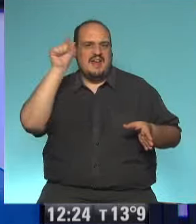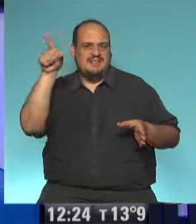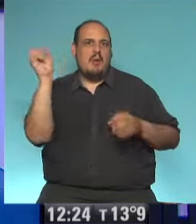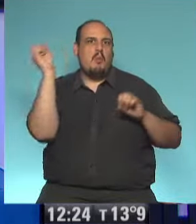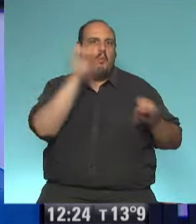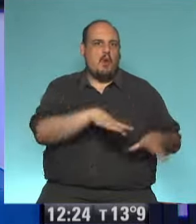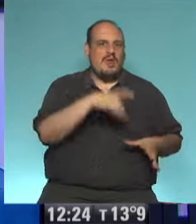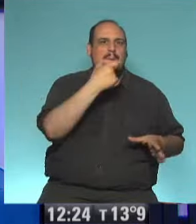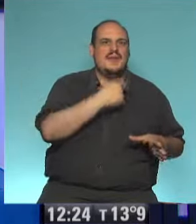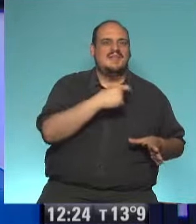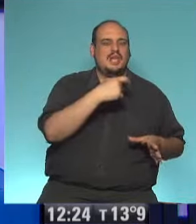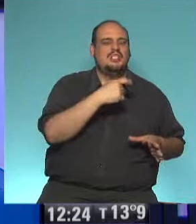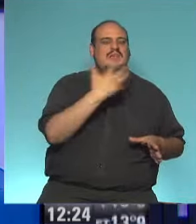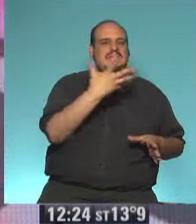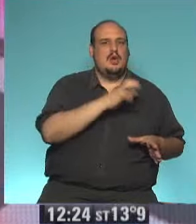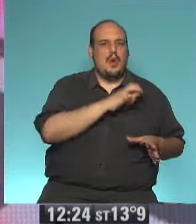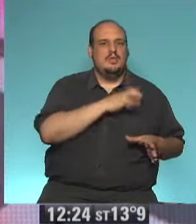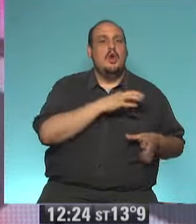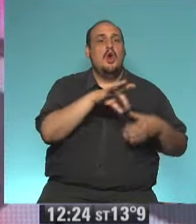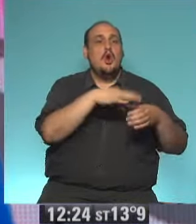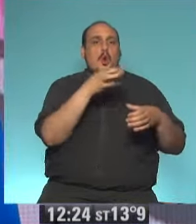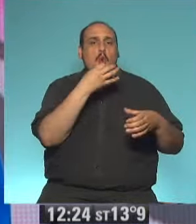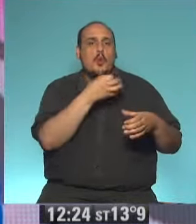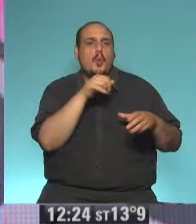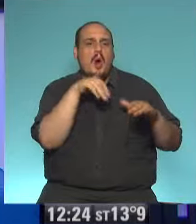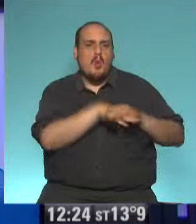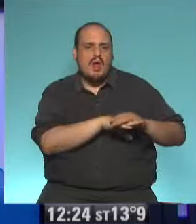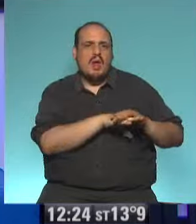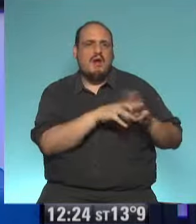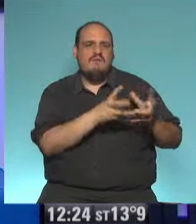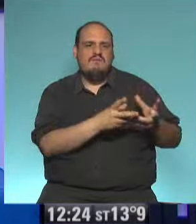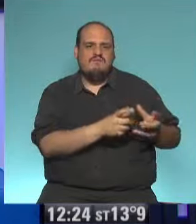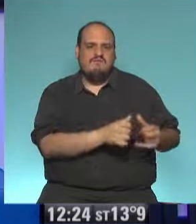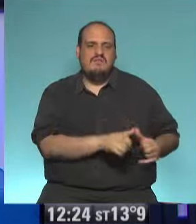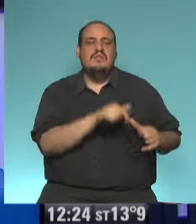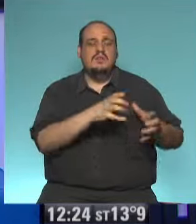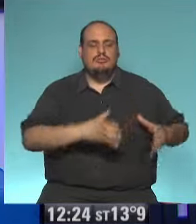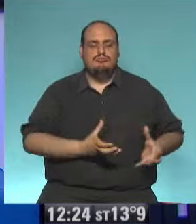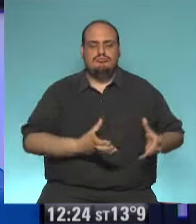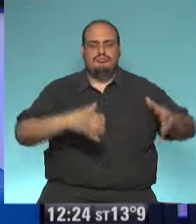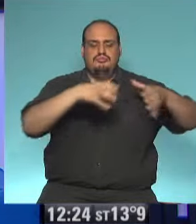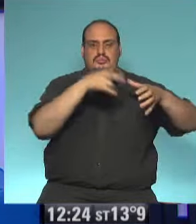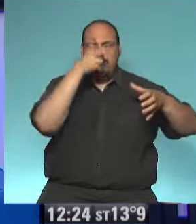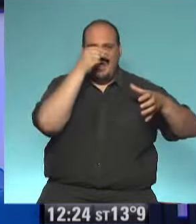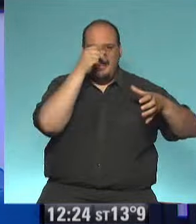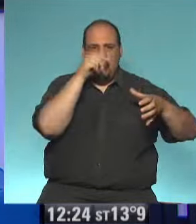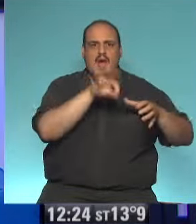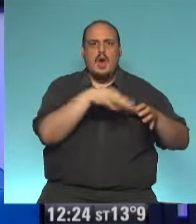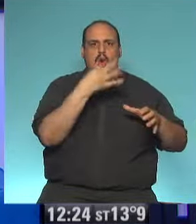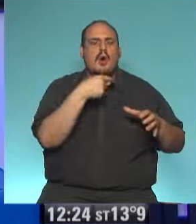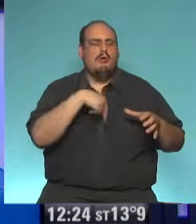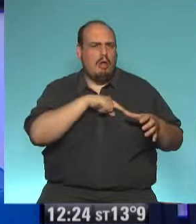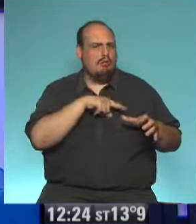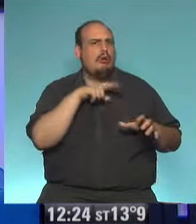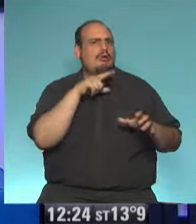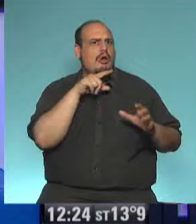En Mendoza. Ok. Uvas de fermentación tienen. Toneles también. toneles de roble, uvas maduras. Bueno, todo eso nosotros lo vamos a